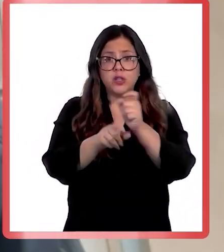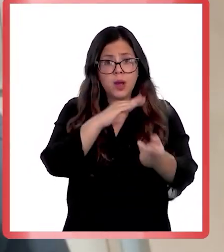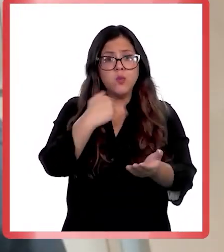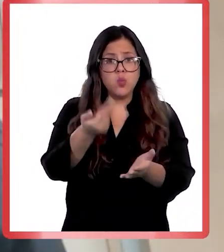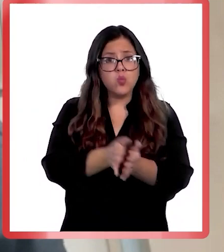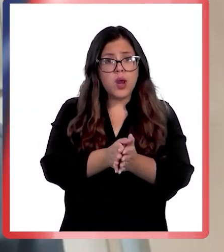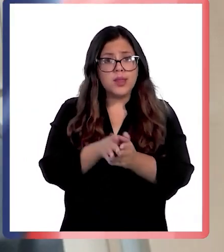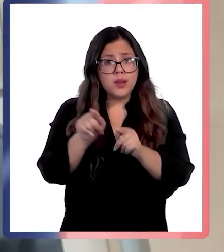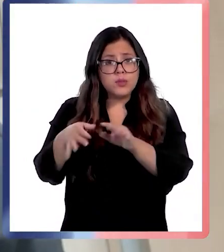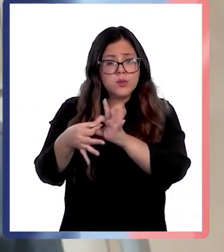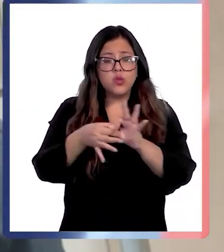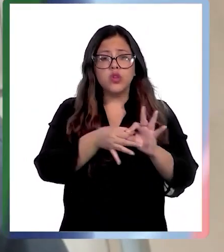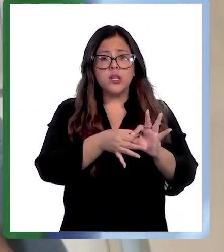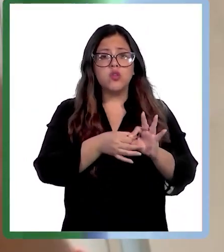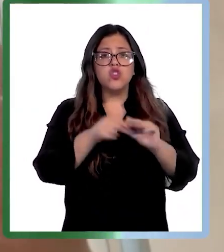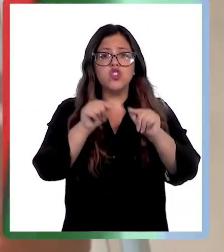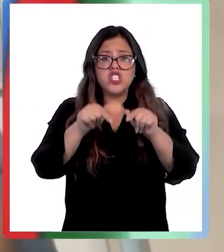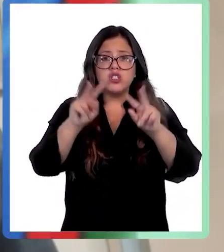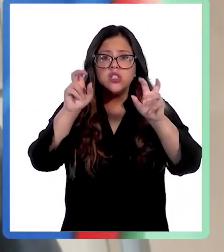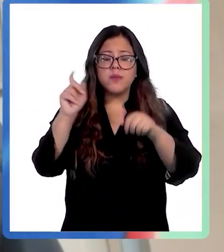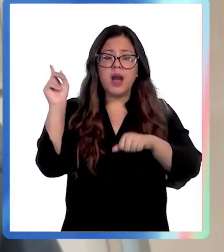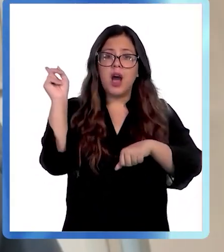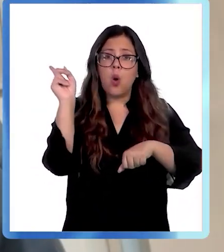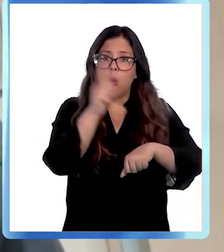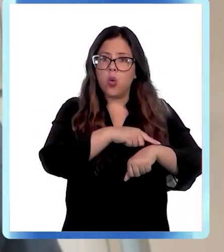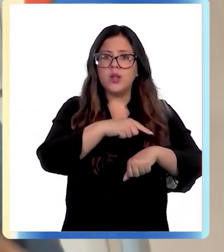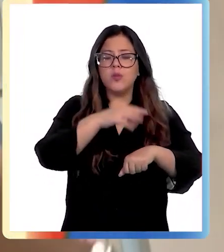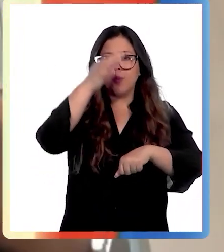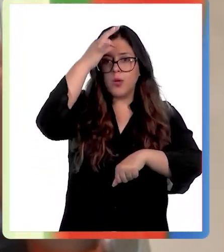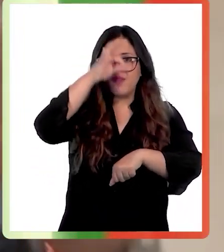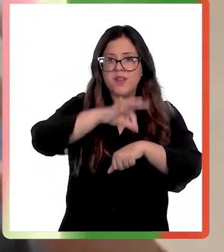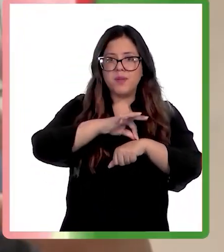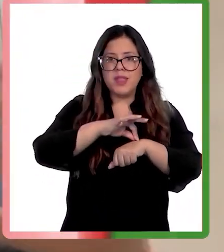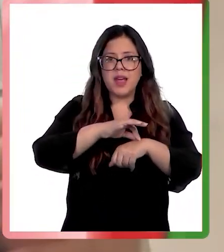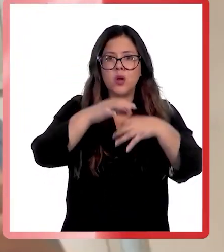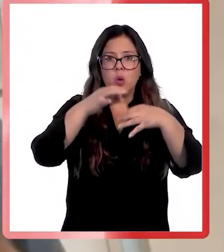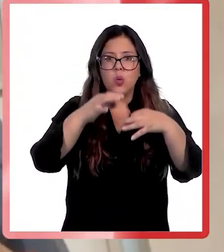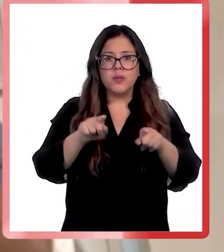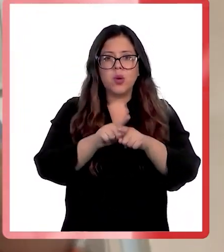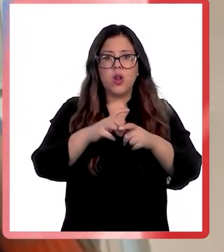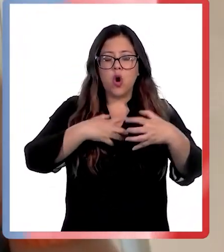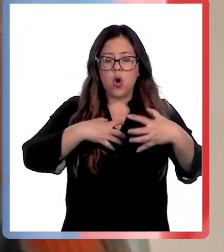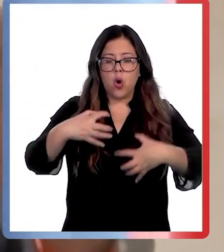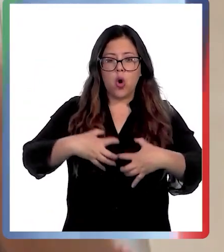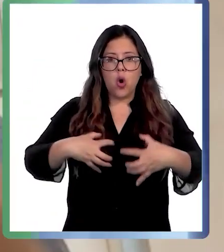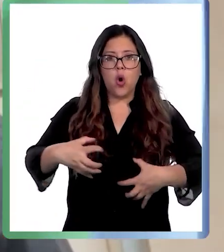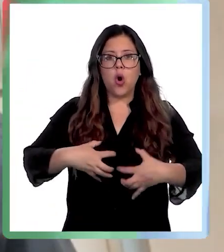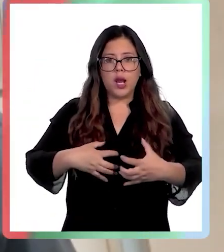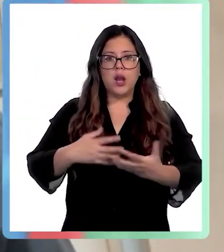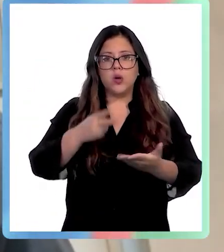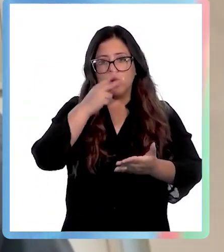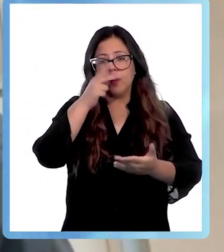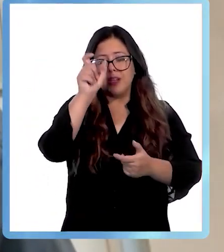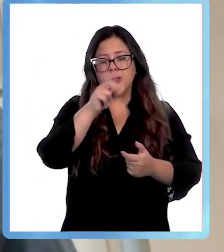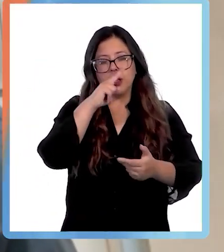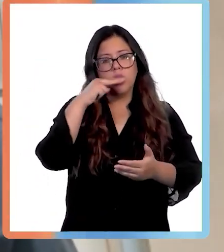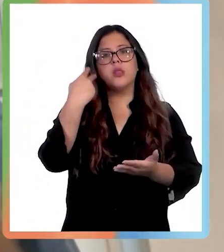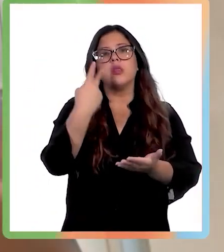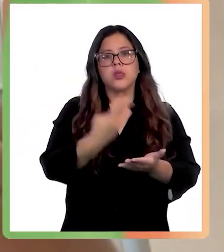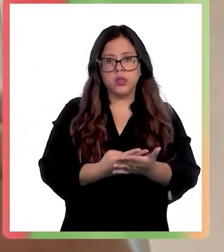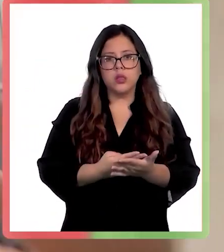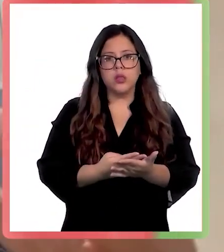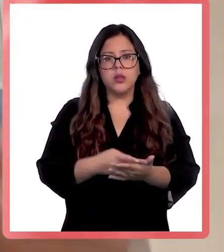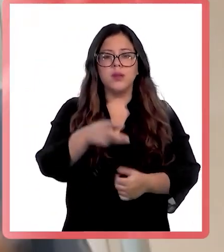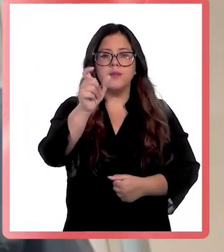calor, porque es el estadio final de una enfermedad por calor donde hay un compromiso hemodinámico, hay un compromiso de conciencia, o sea, el paciente